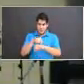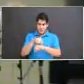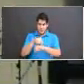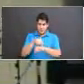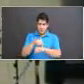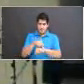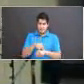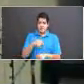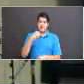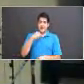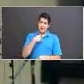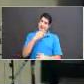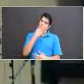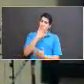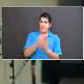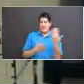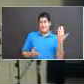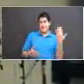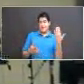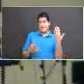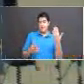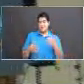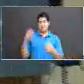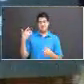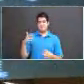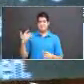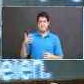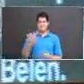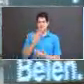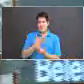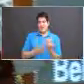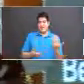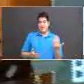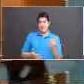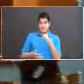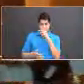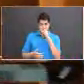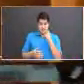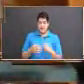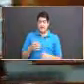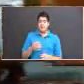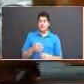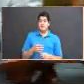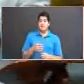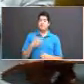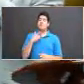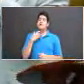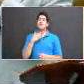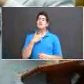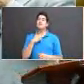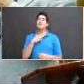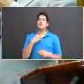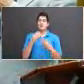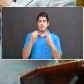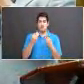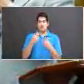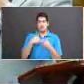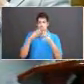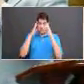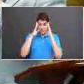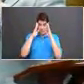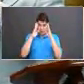Me fui, hermano. De una vez. Qué rico sentí. Solo un objetivo.